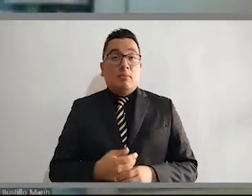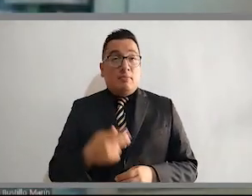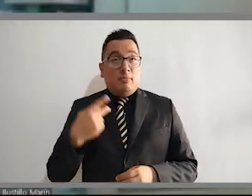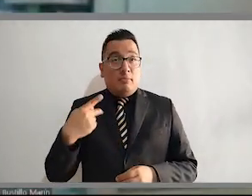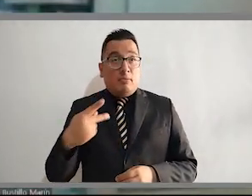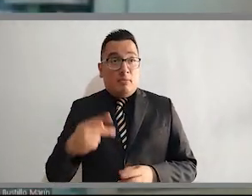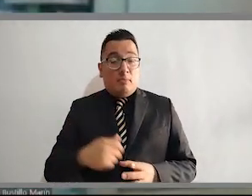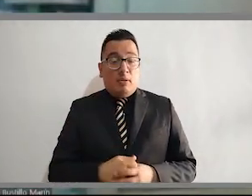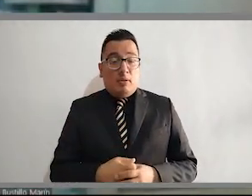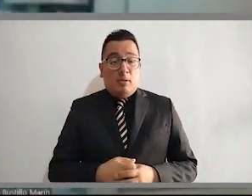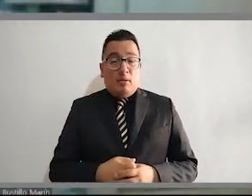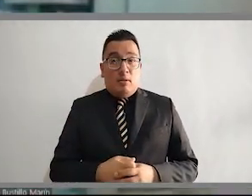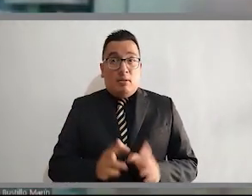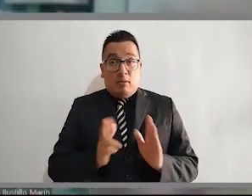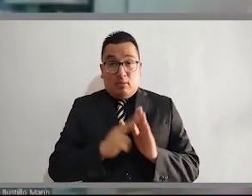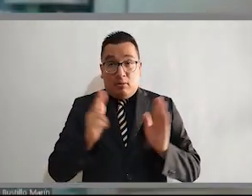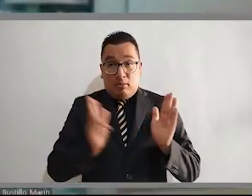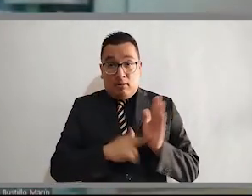sus